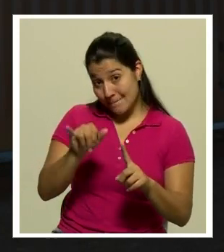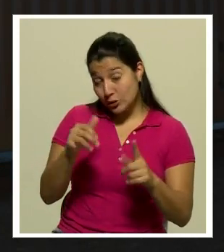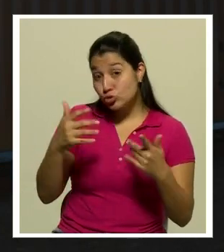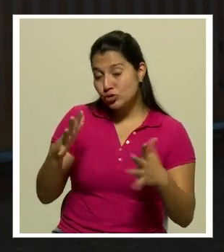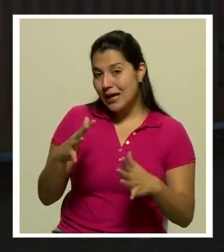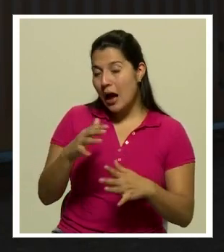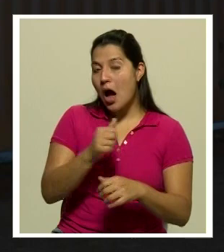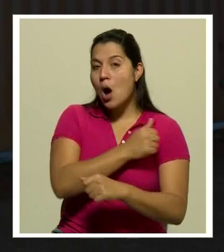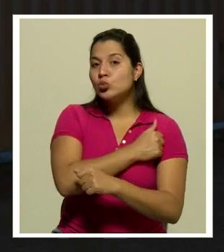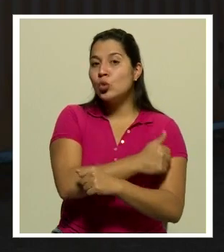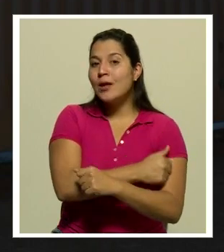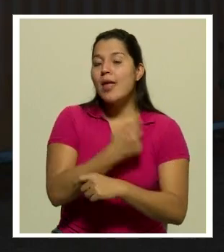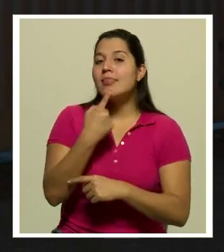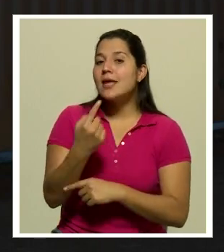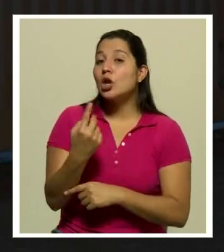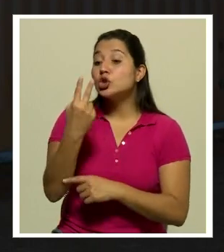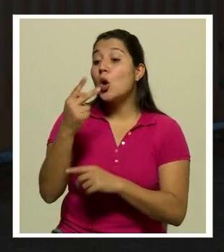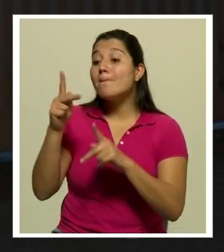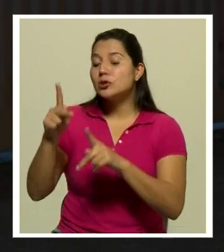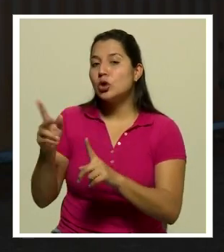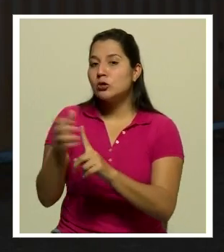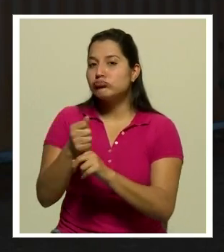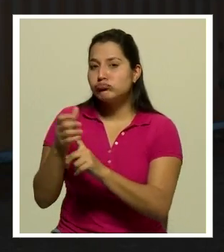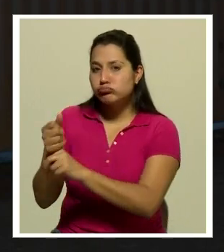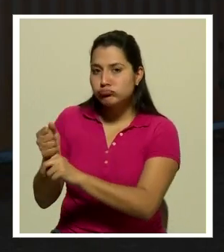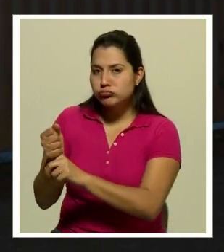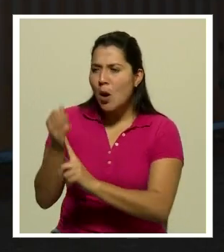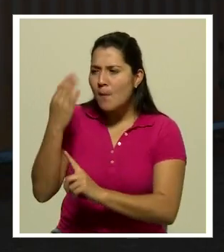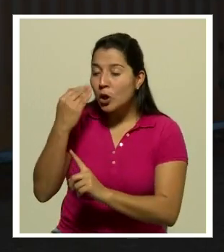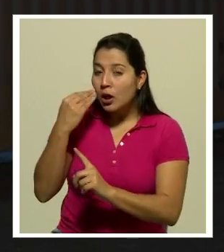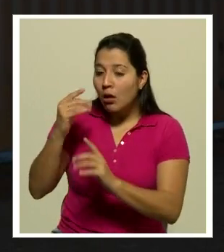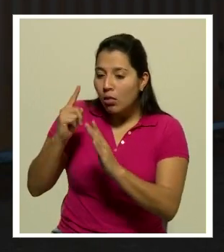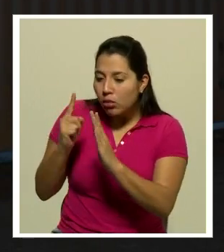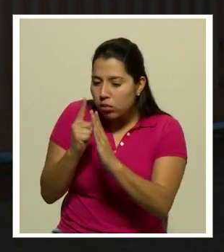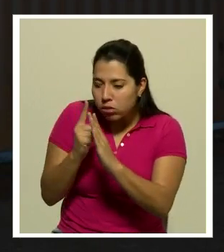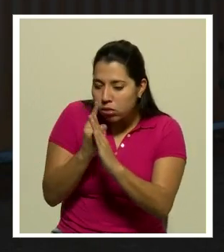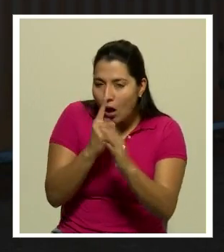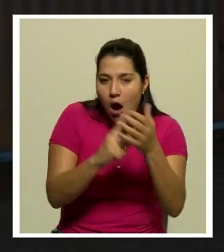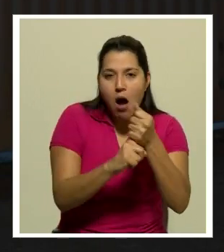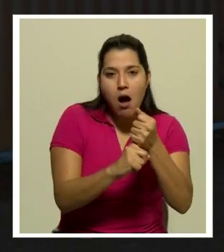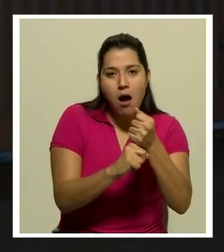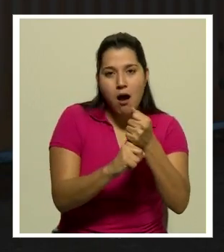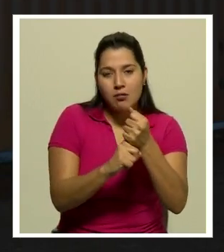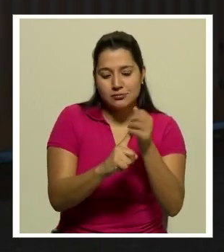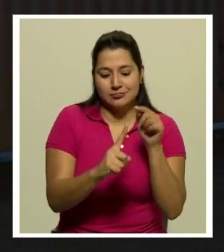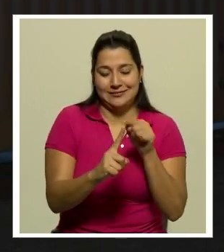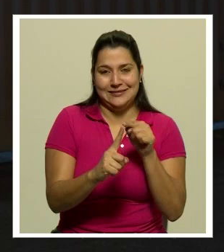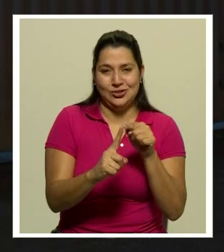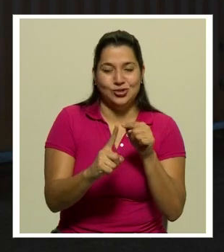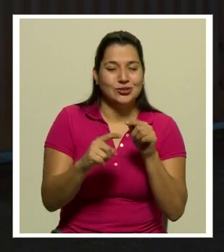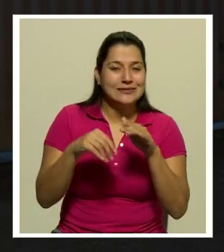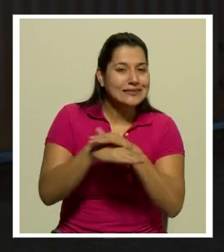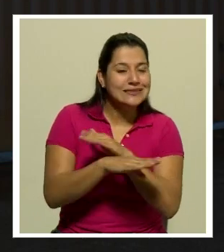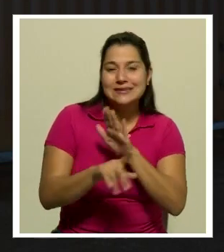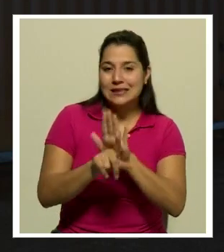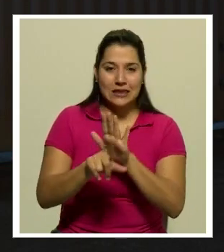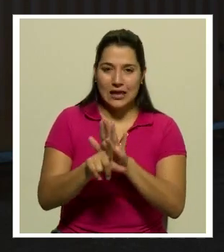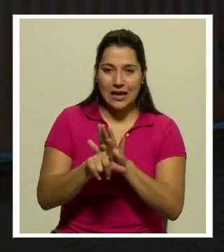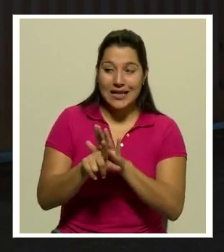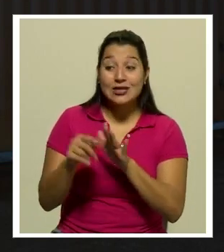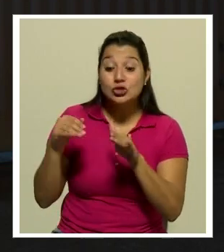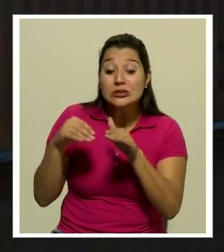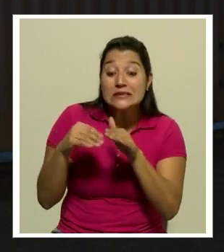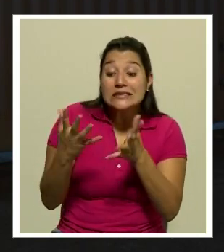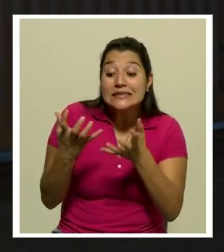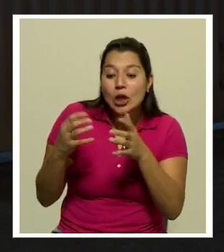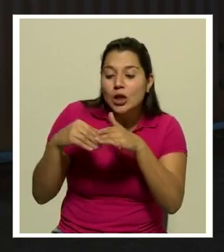habían dicho que habían 2 personas acá prendidas, extranjeros, que se habían contagiado con el